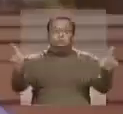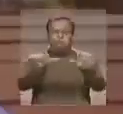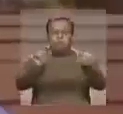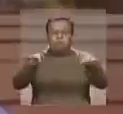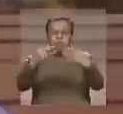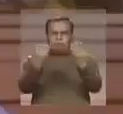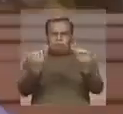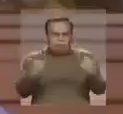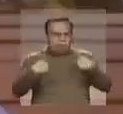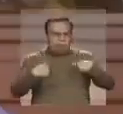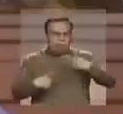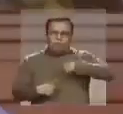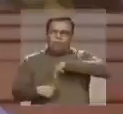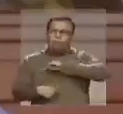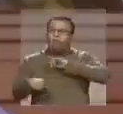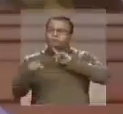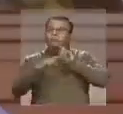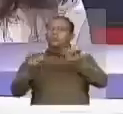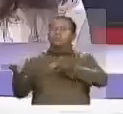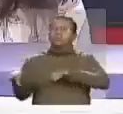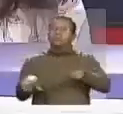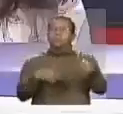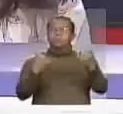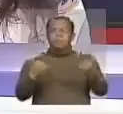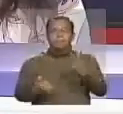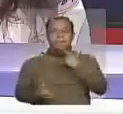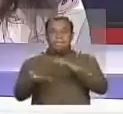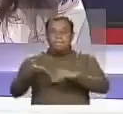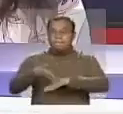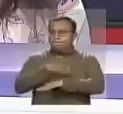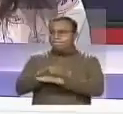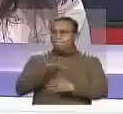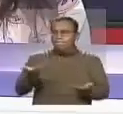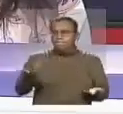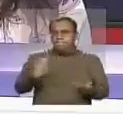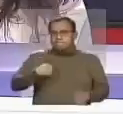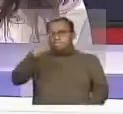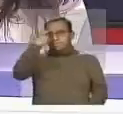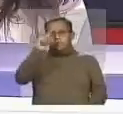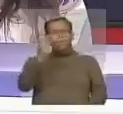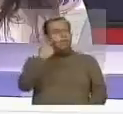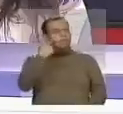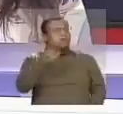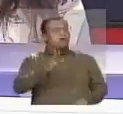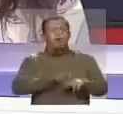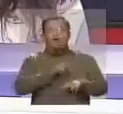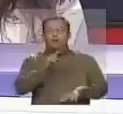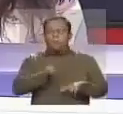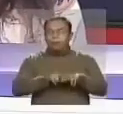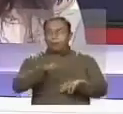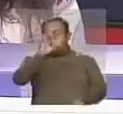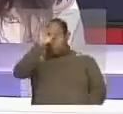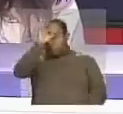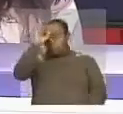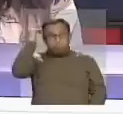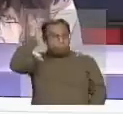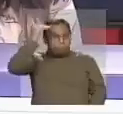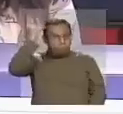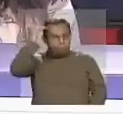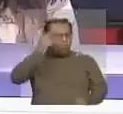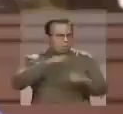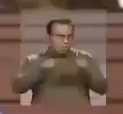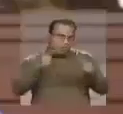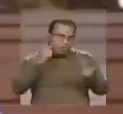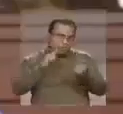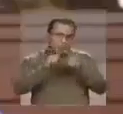todos nosotros tenemos que es ver ese tipo de conductas que a veces decía Audrey, podrían parecer naturales o ingenuas o inocentes, pero